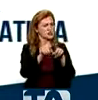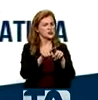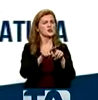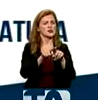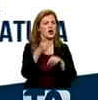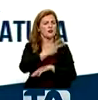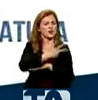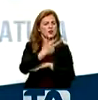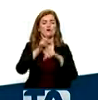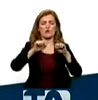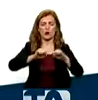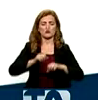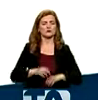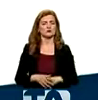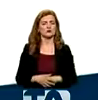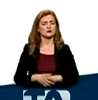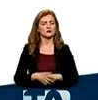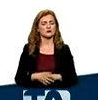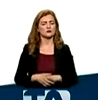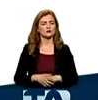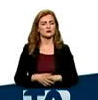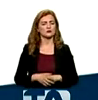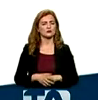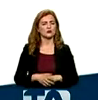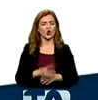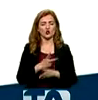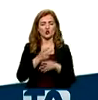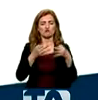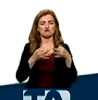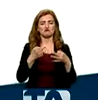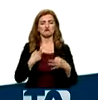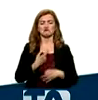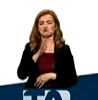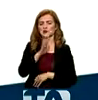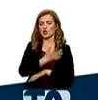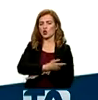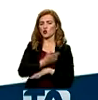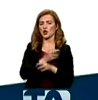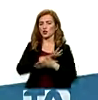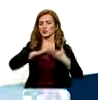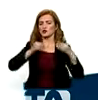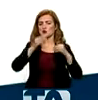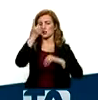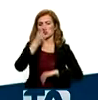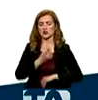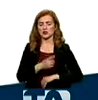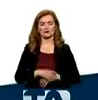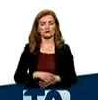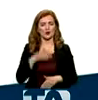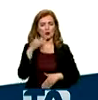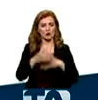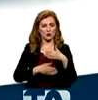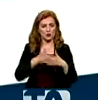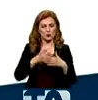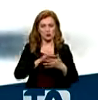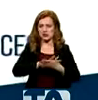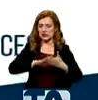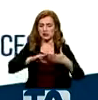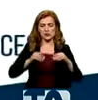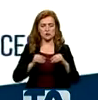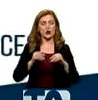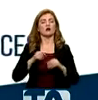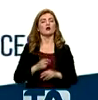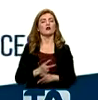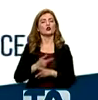de 3 días desde la notificación y a su vez la Judicatura tiene 5 días para resolver. Ya terminada la etapa de reconsideración, el Pleno de